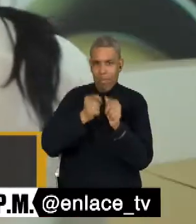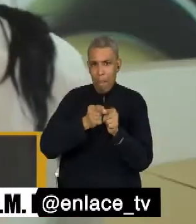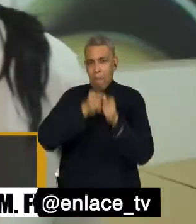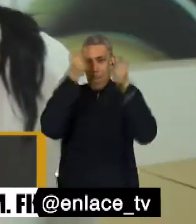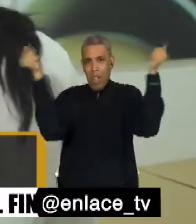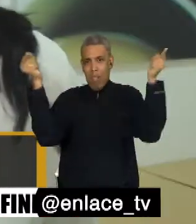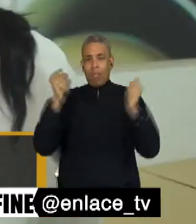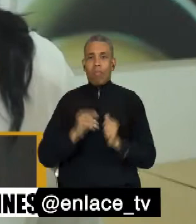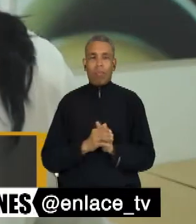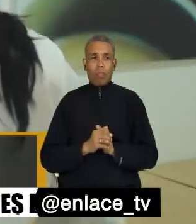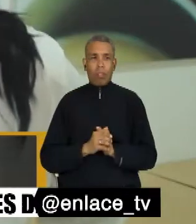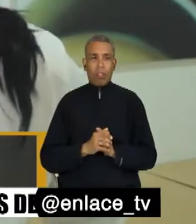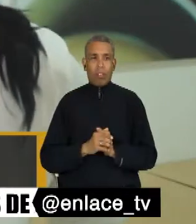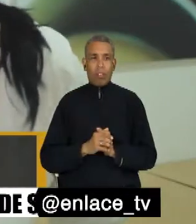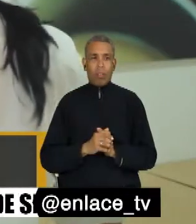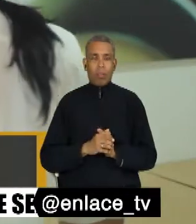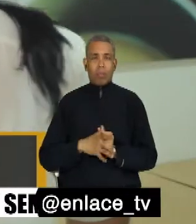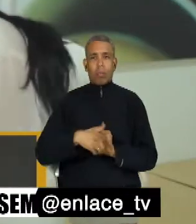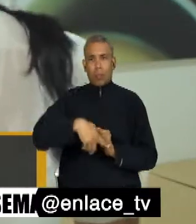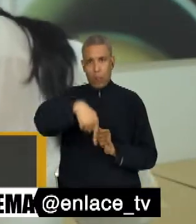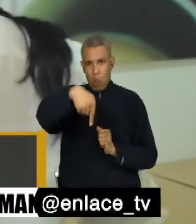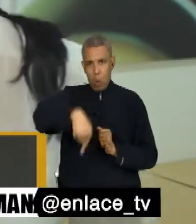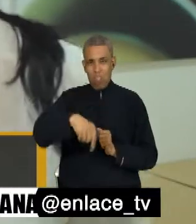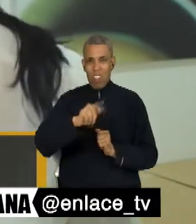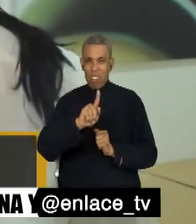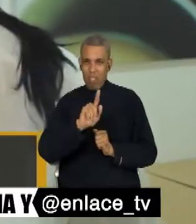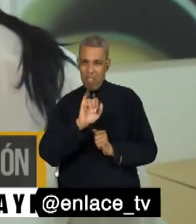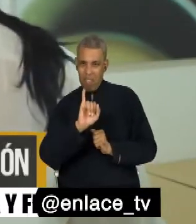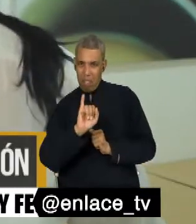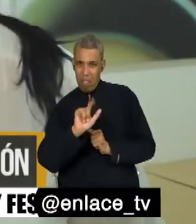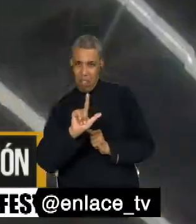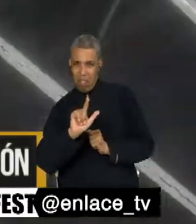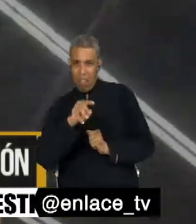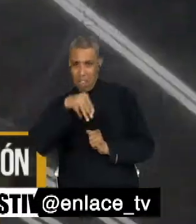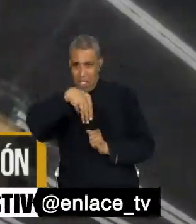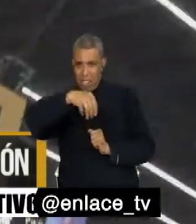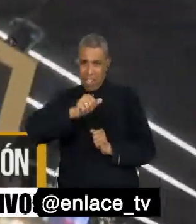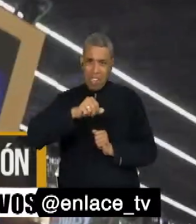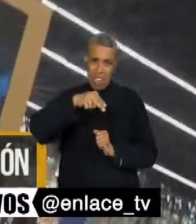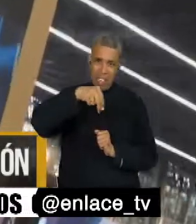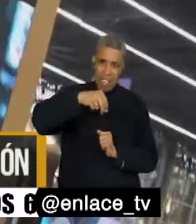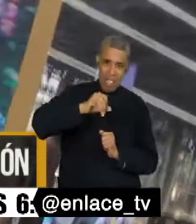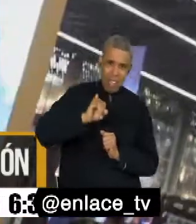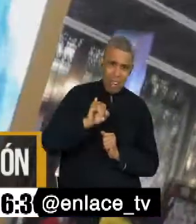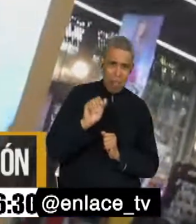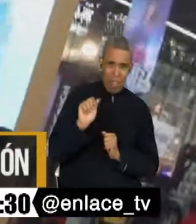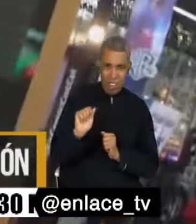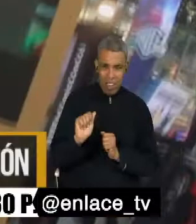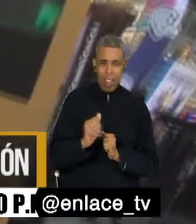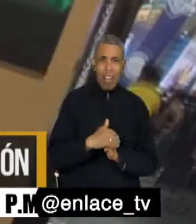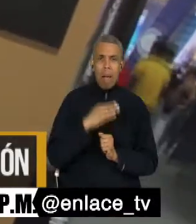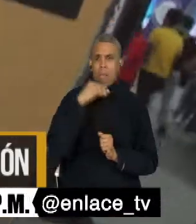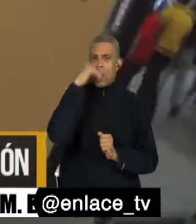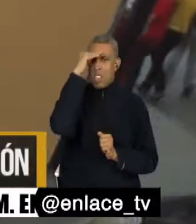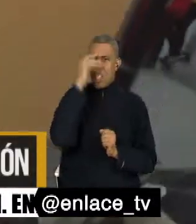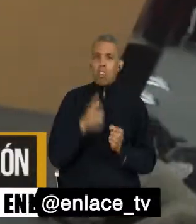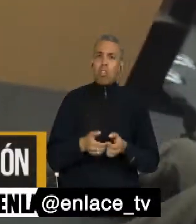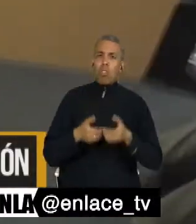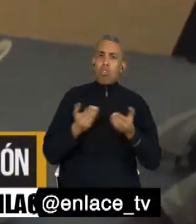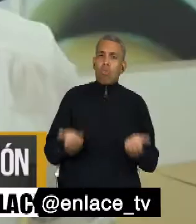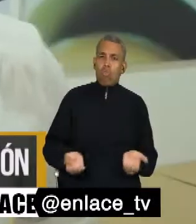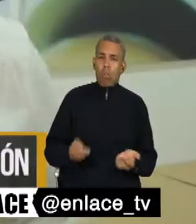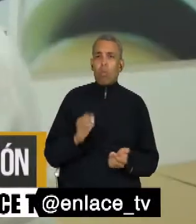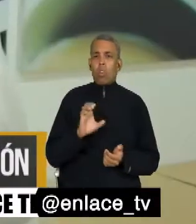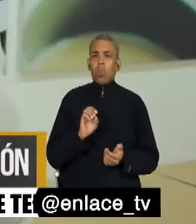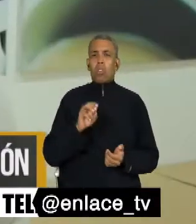Hoy el programa Filmanía, vamos a ver todo el trabajo que se realizó en Medellín en la Comic Con.